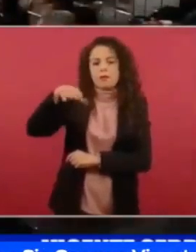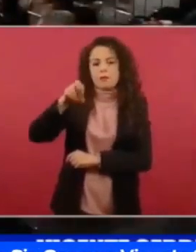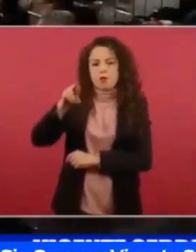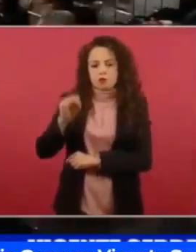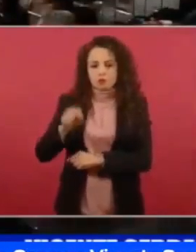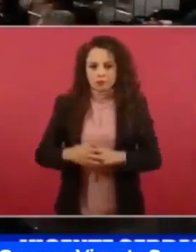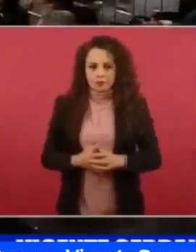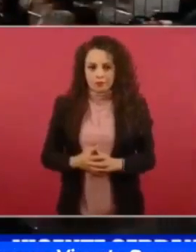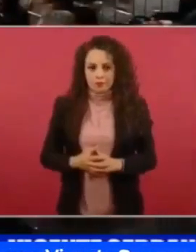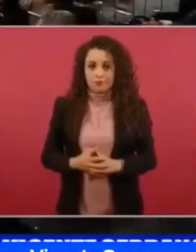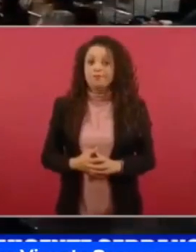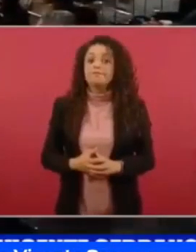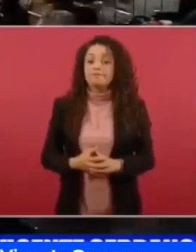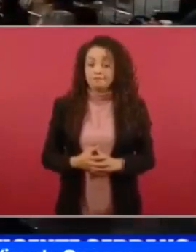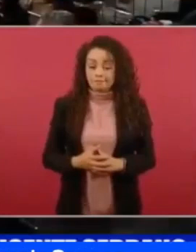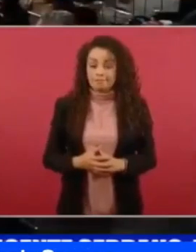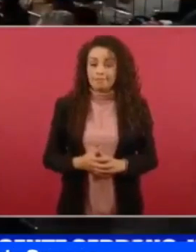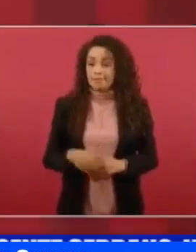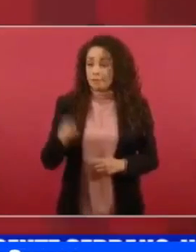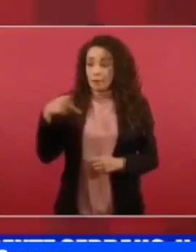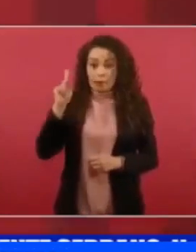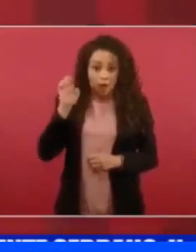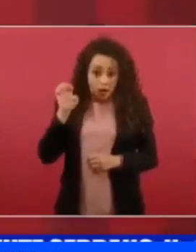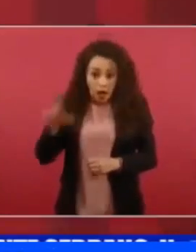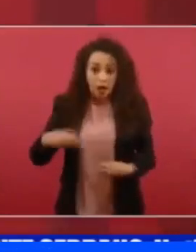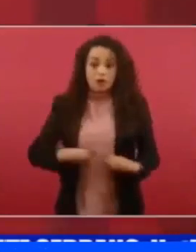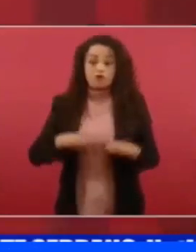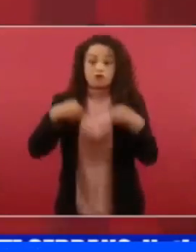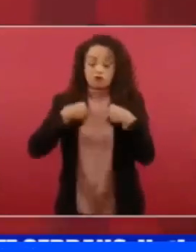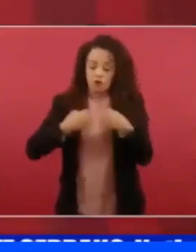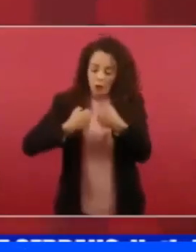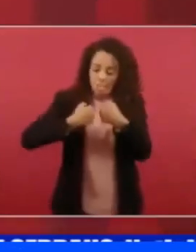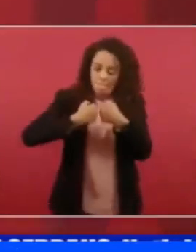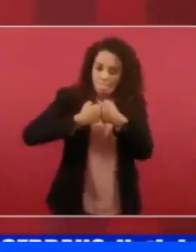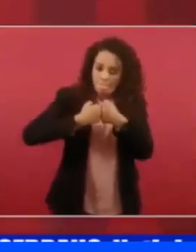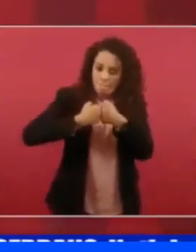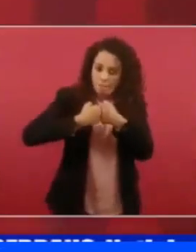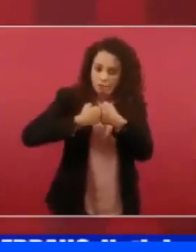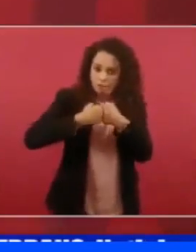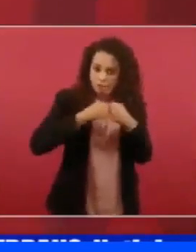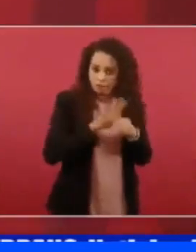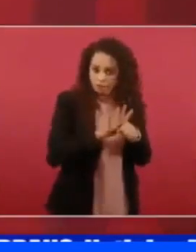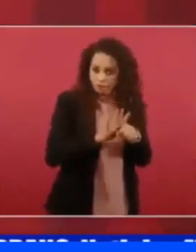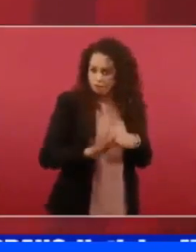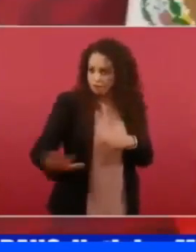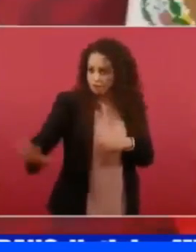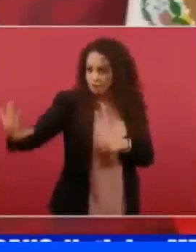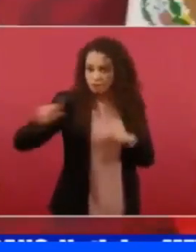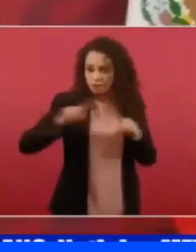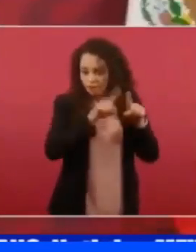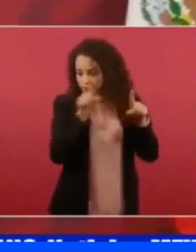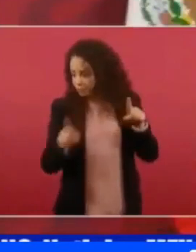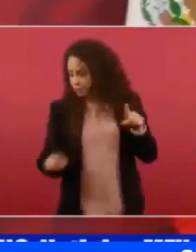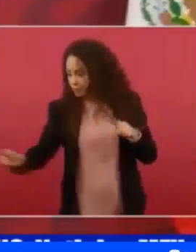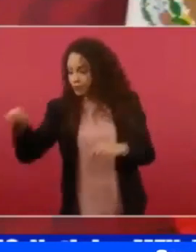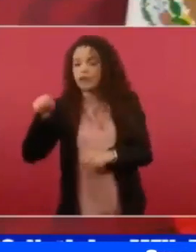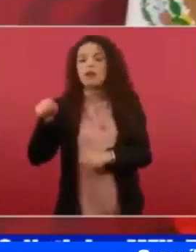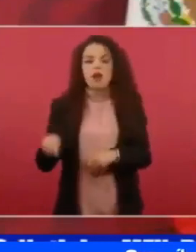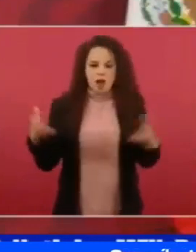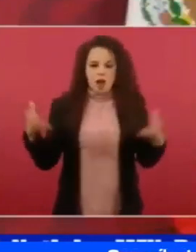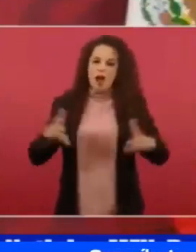en toda la franja fronteriza y organizó su